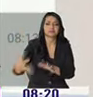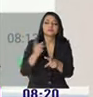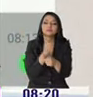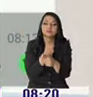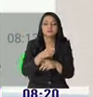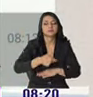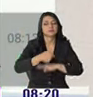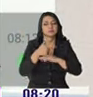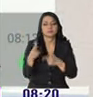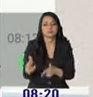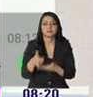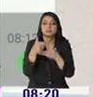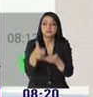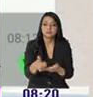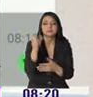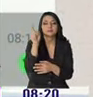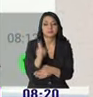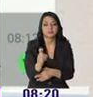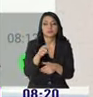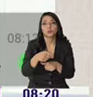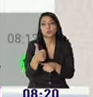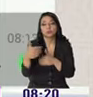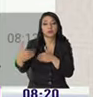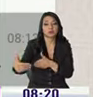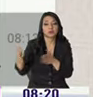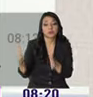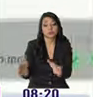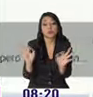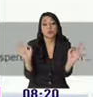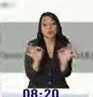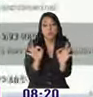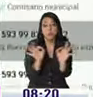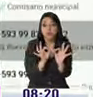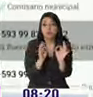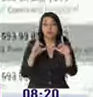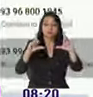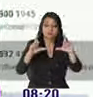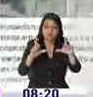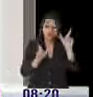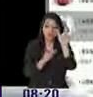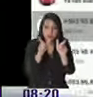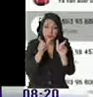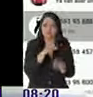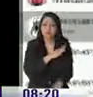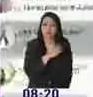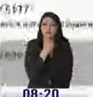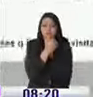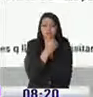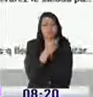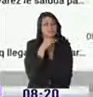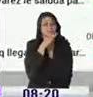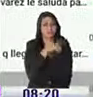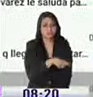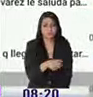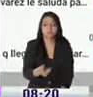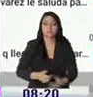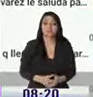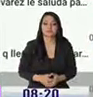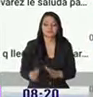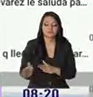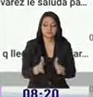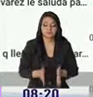una ayuda necesaria, quizás otro contenedor, o tomar fotos los malos vecinos. Qué terribles somos nosotros mismos, ¿no? En la calle Graciela